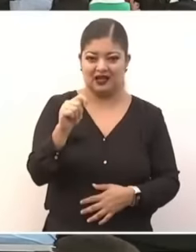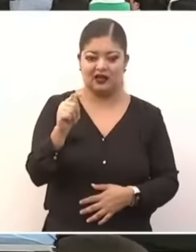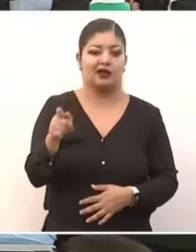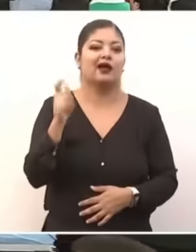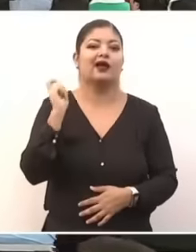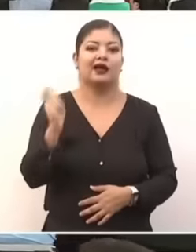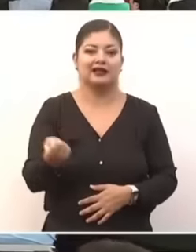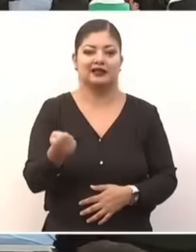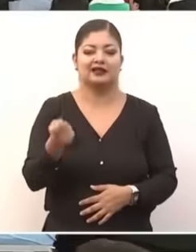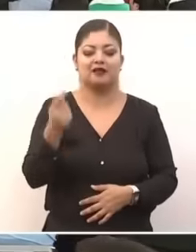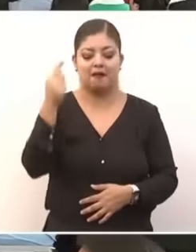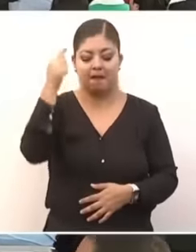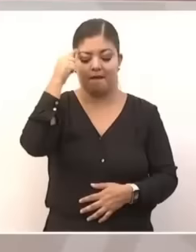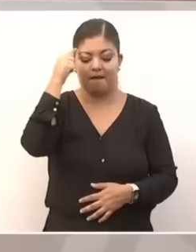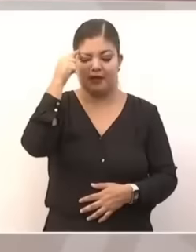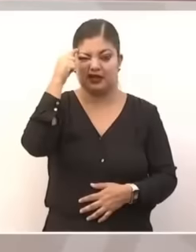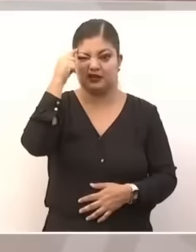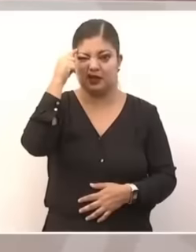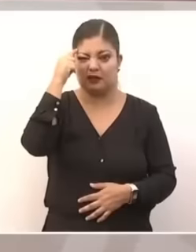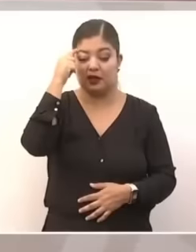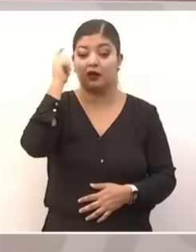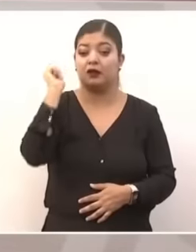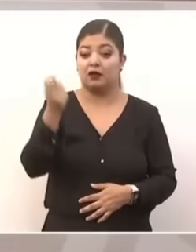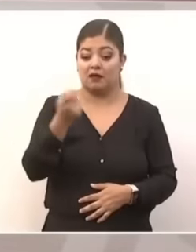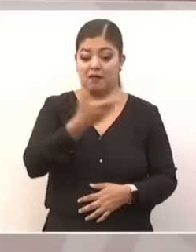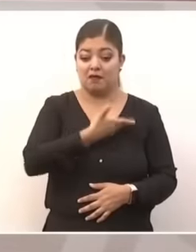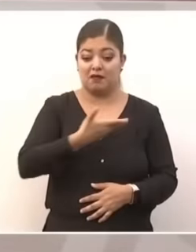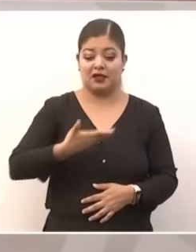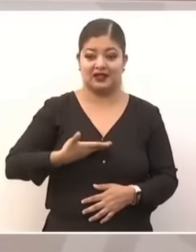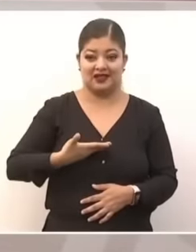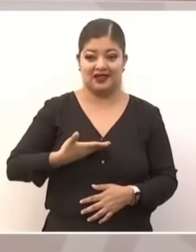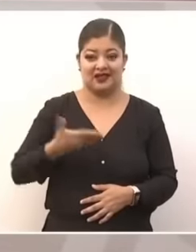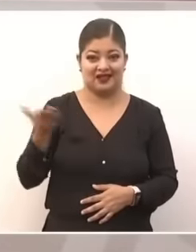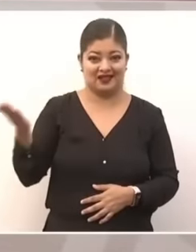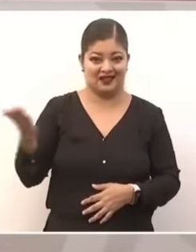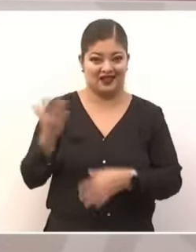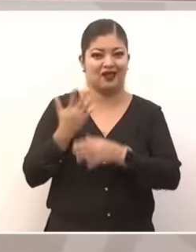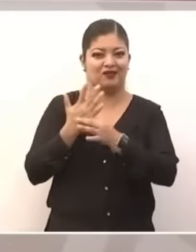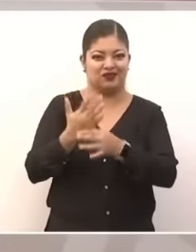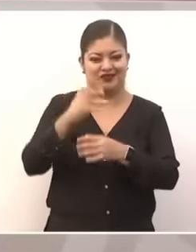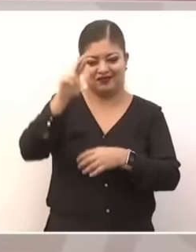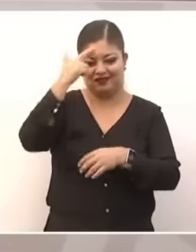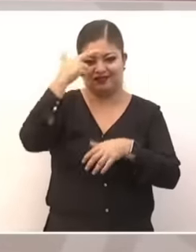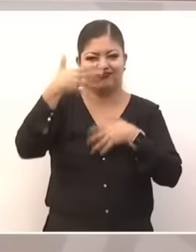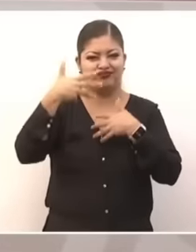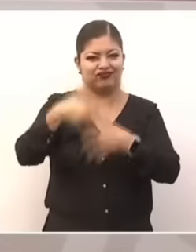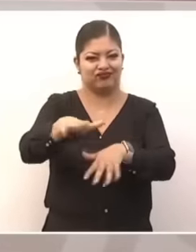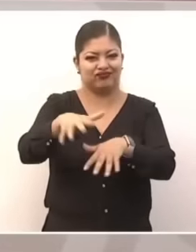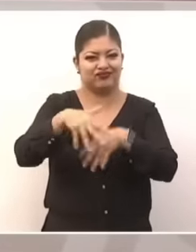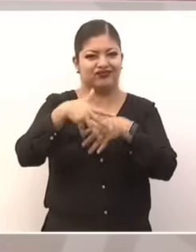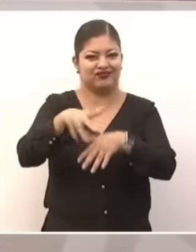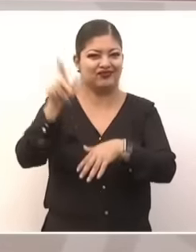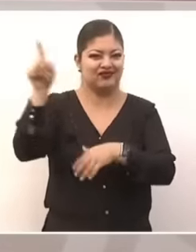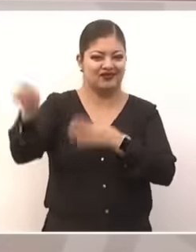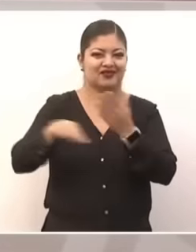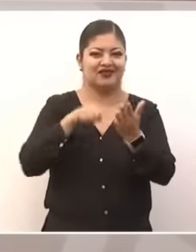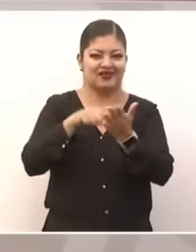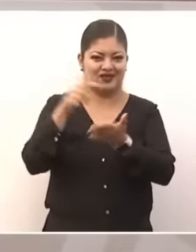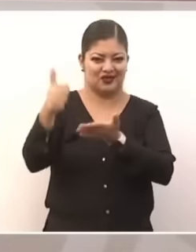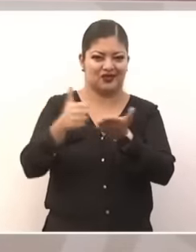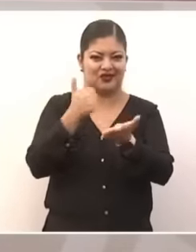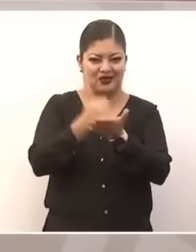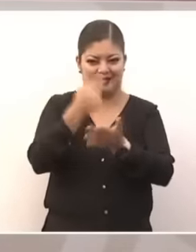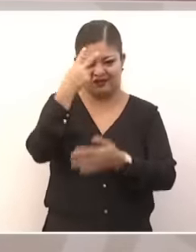un pensamiento que el presidente en aquella marcha histórica que tuvimos en la ciudad